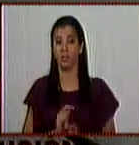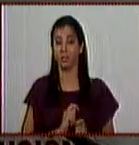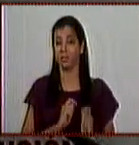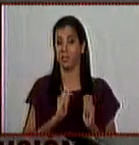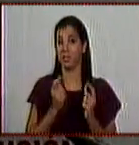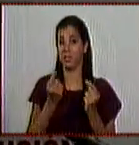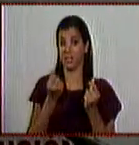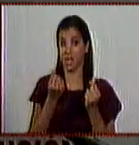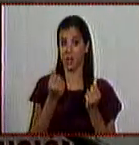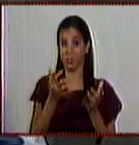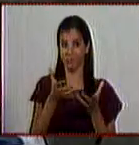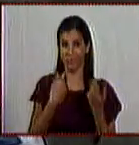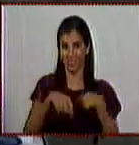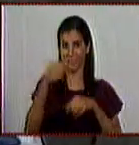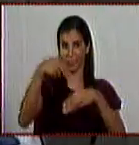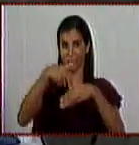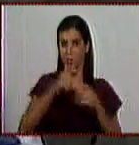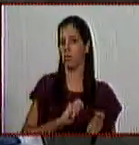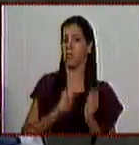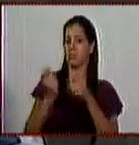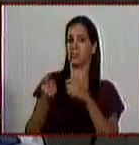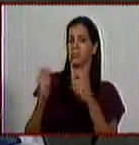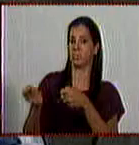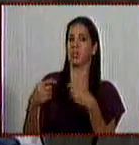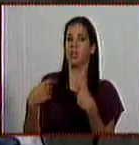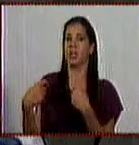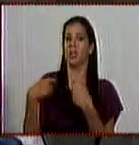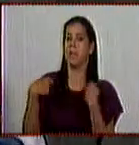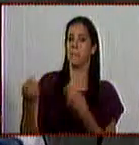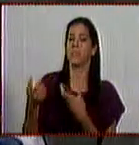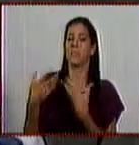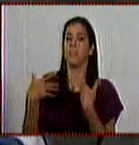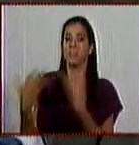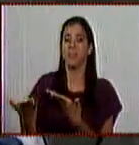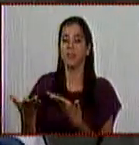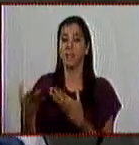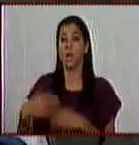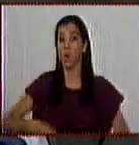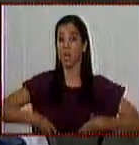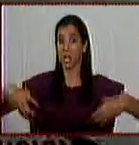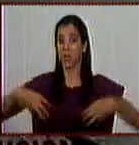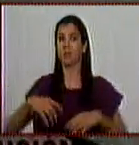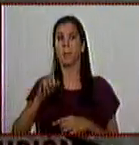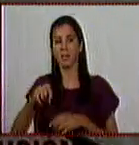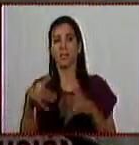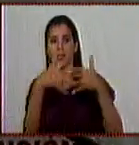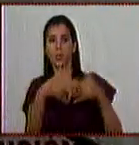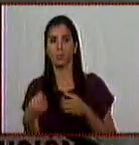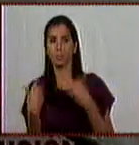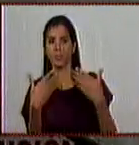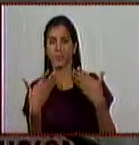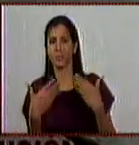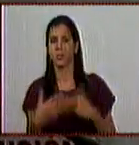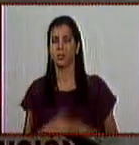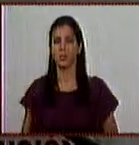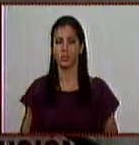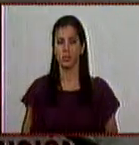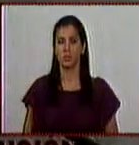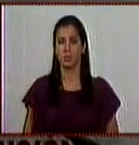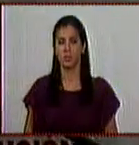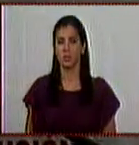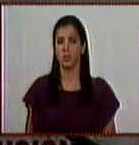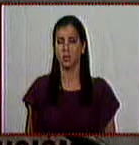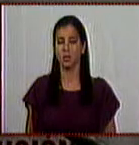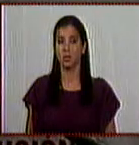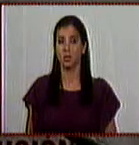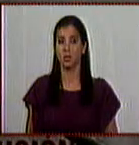la renta petrolera a esas élites y al imperialismo norteamericano el monopolio de la tributación o